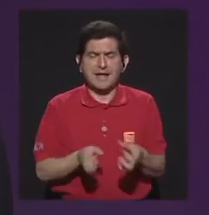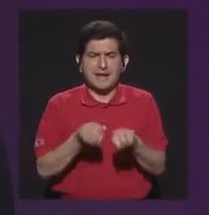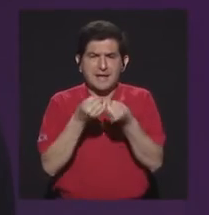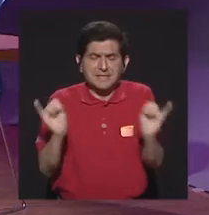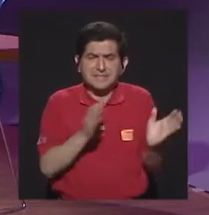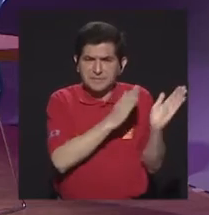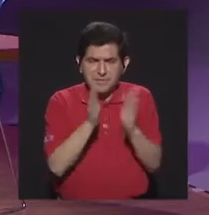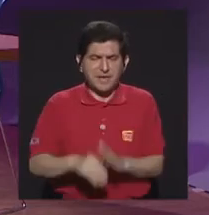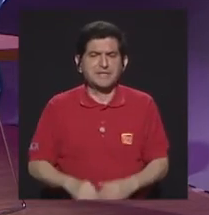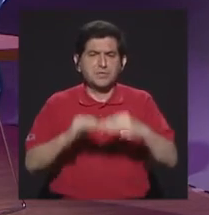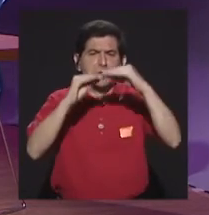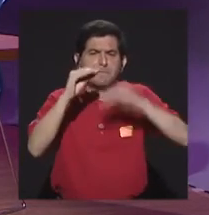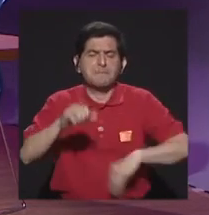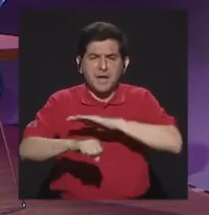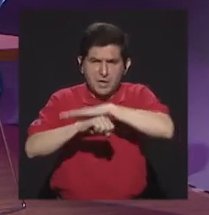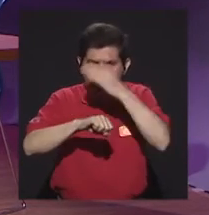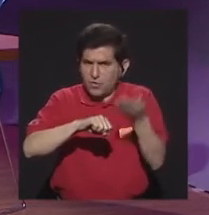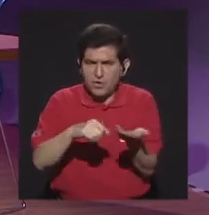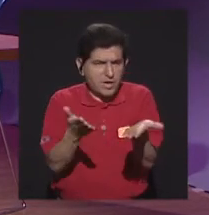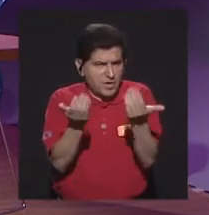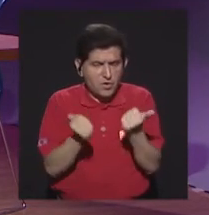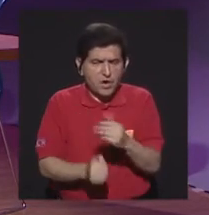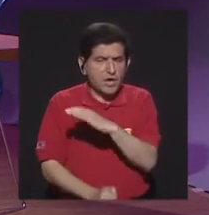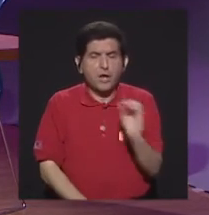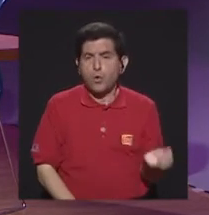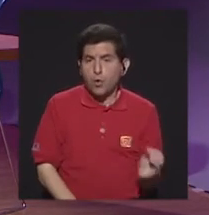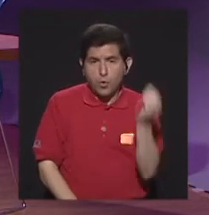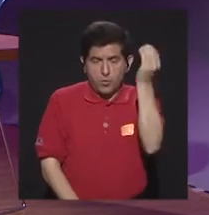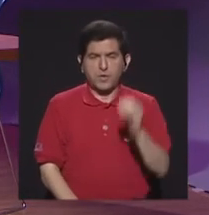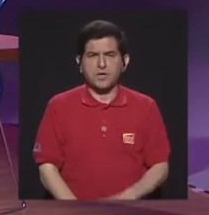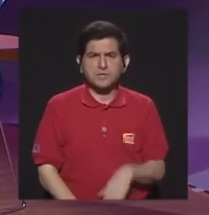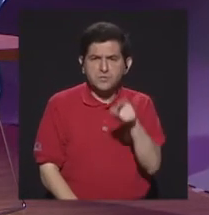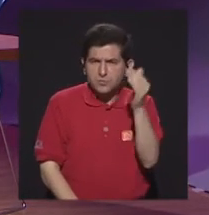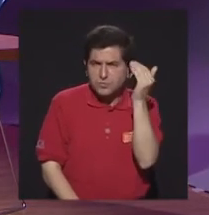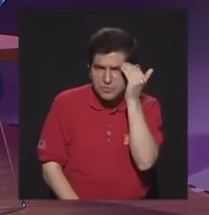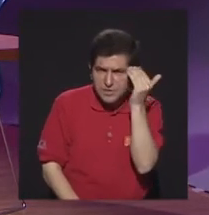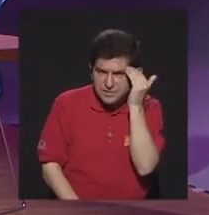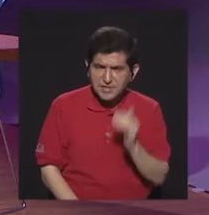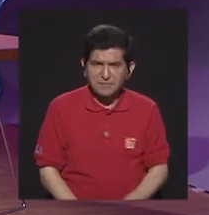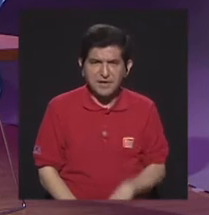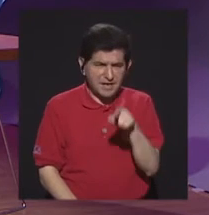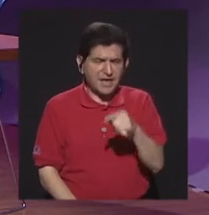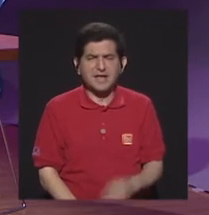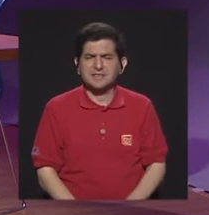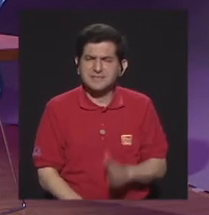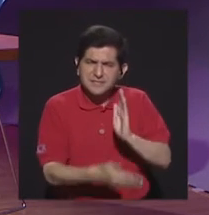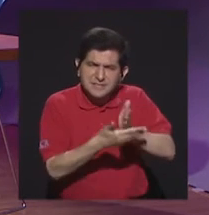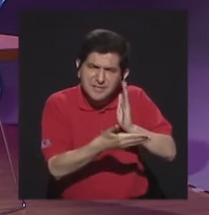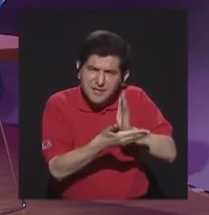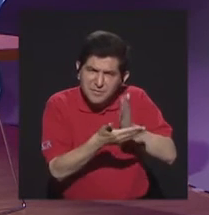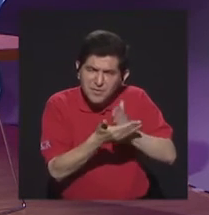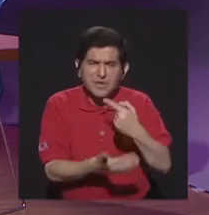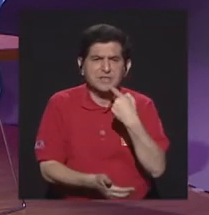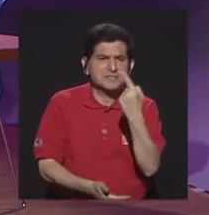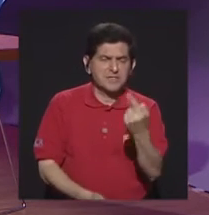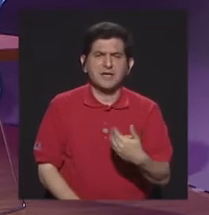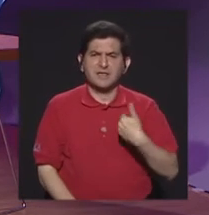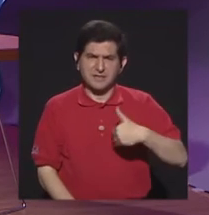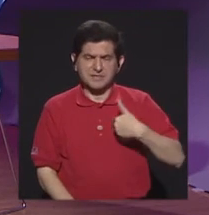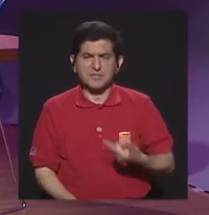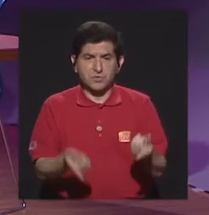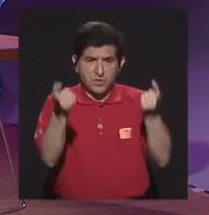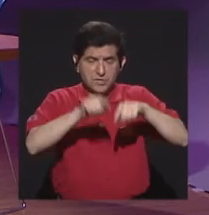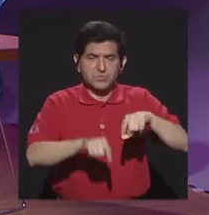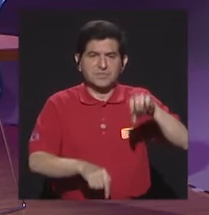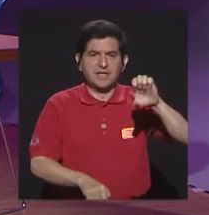no deseados y menos embarazos en adolescentes. ¿Ustedes conocían de este boicot que dice que ha habido en Esparza?